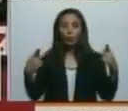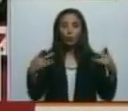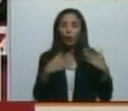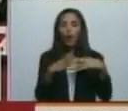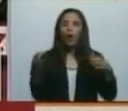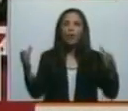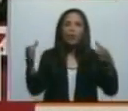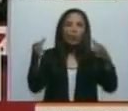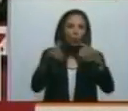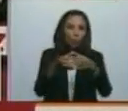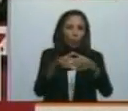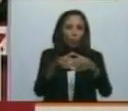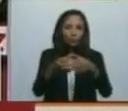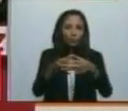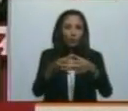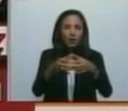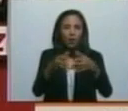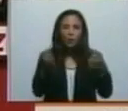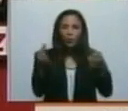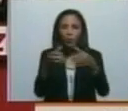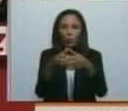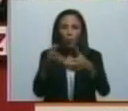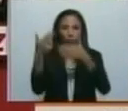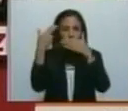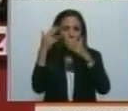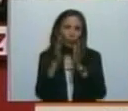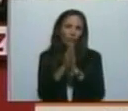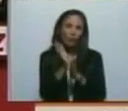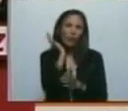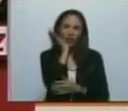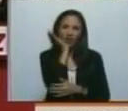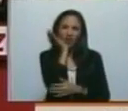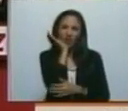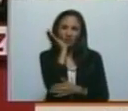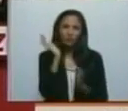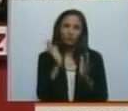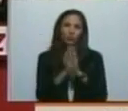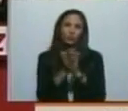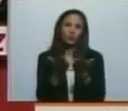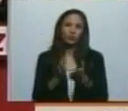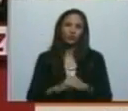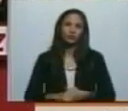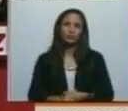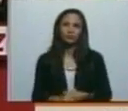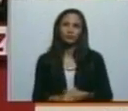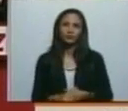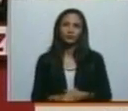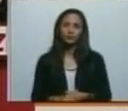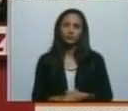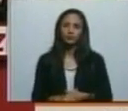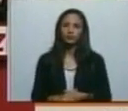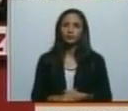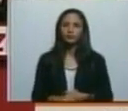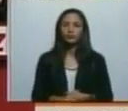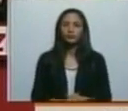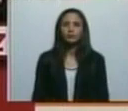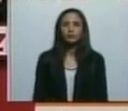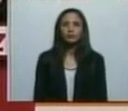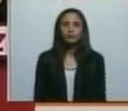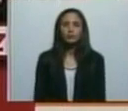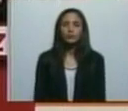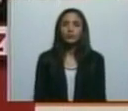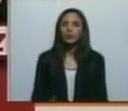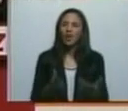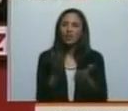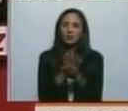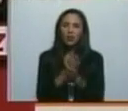colectivos. Seas bobo, Miguel Enrique. Te pasas de bobo. promueves la